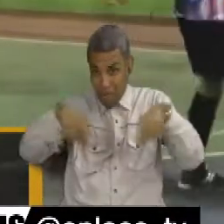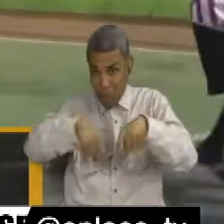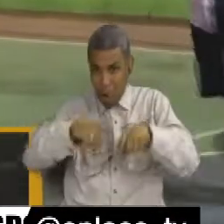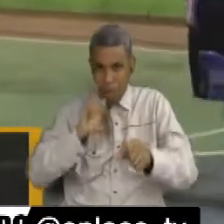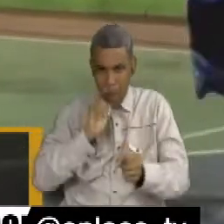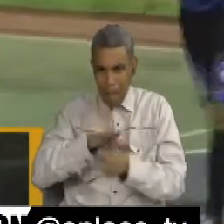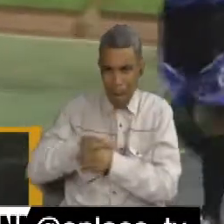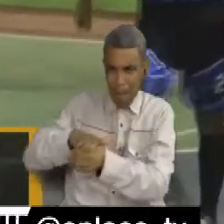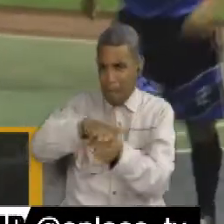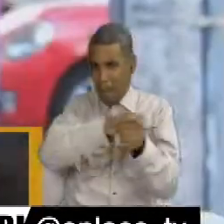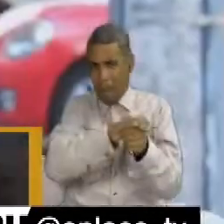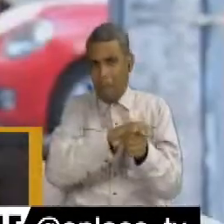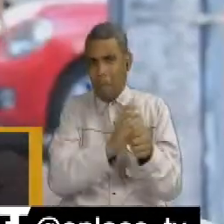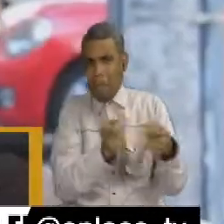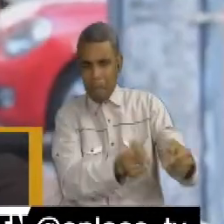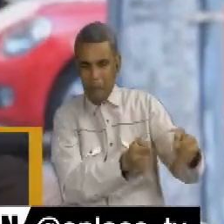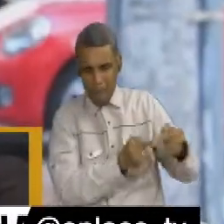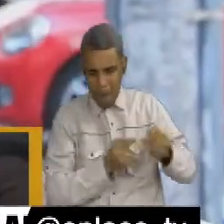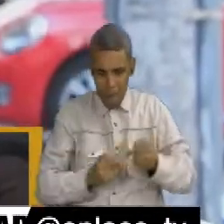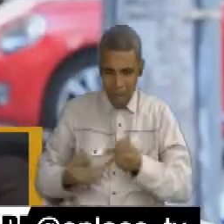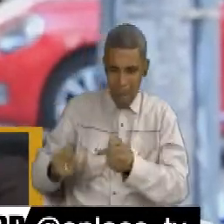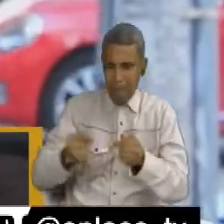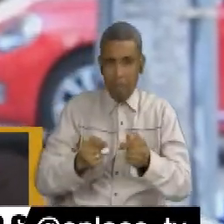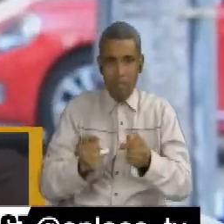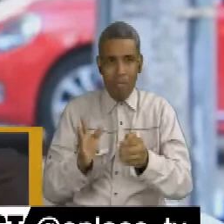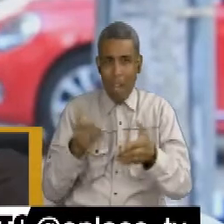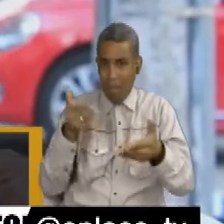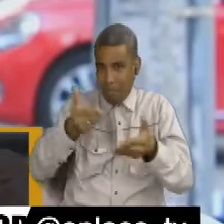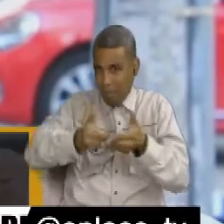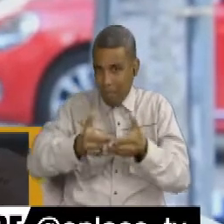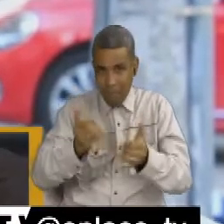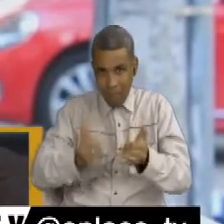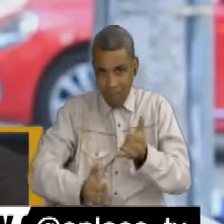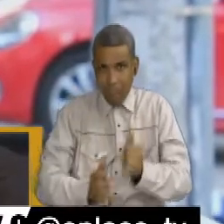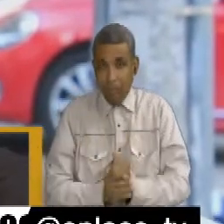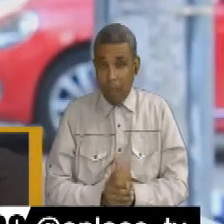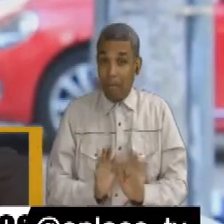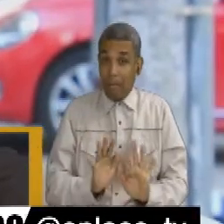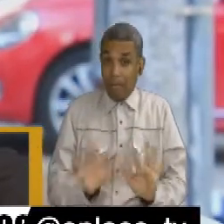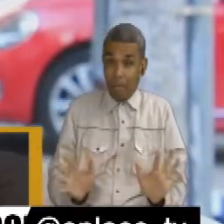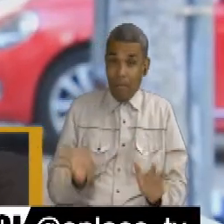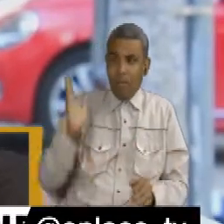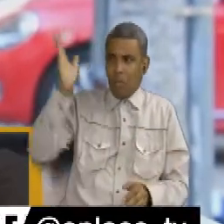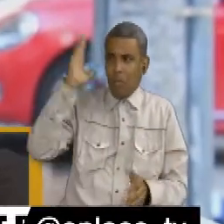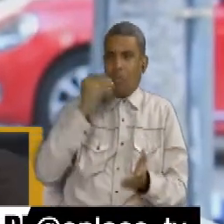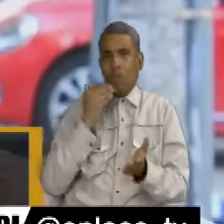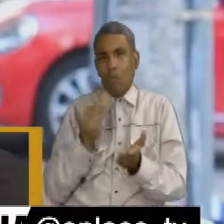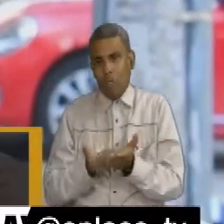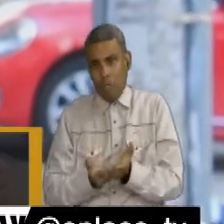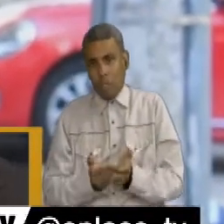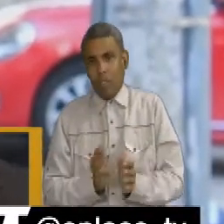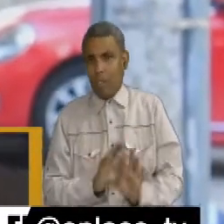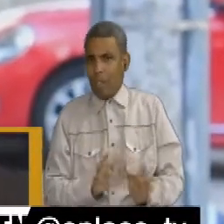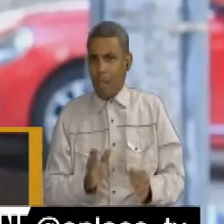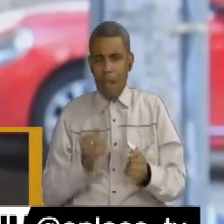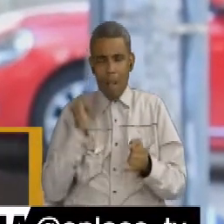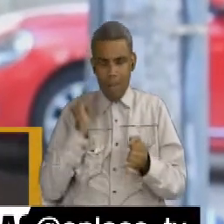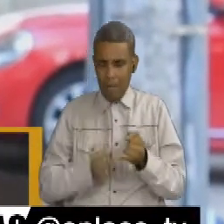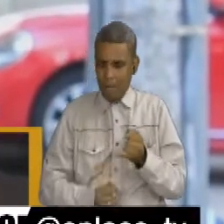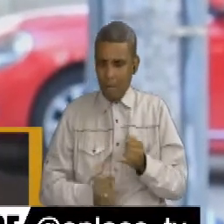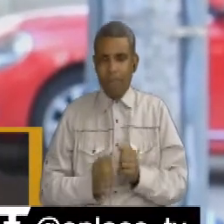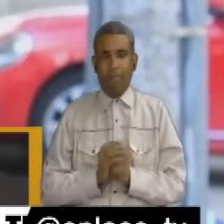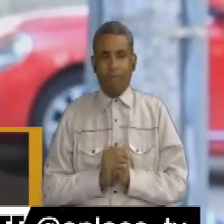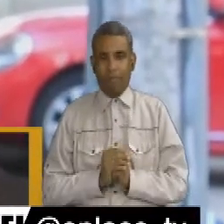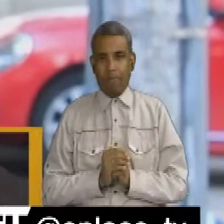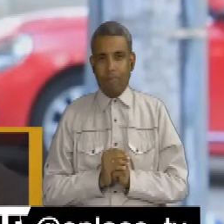Petrolero. Bueno, en este campeonato, gracias al Señor, ya llegamos a la fase ya culminante del torneo.